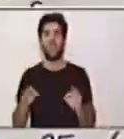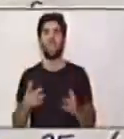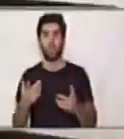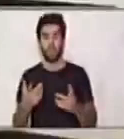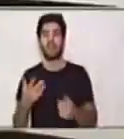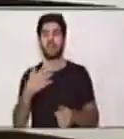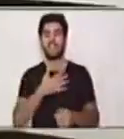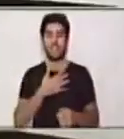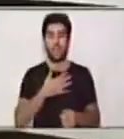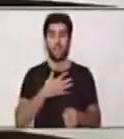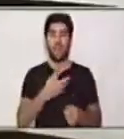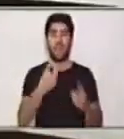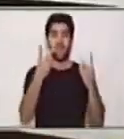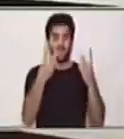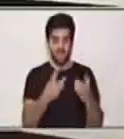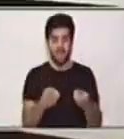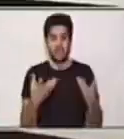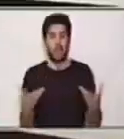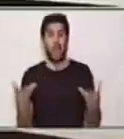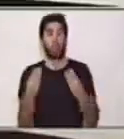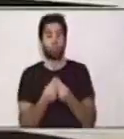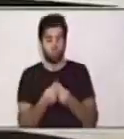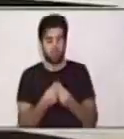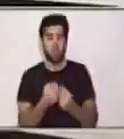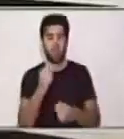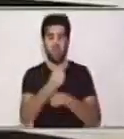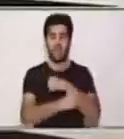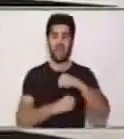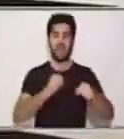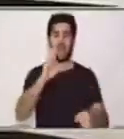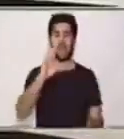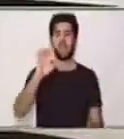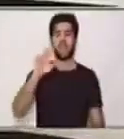frecuencia acumulada. La frecuencia